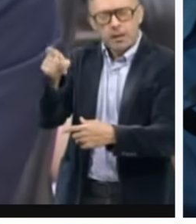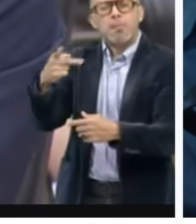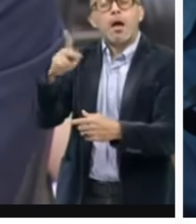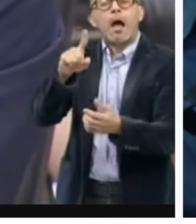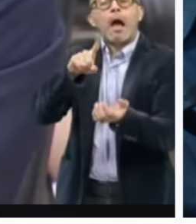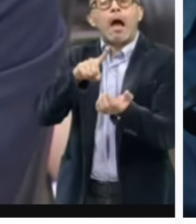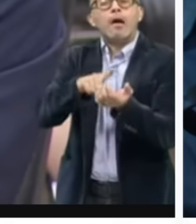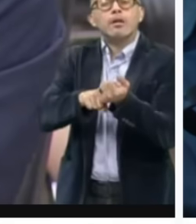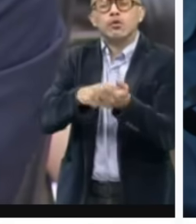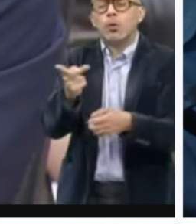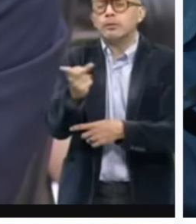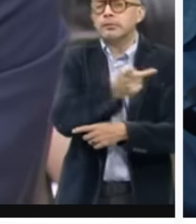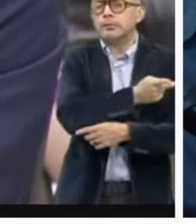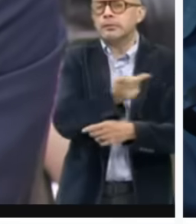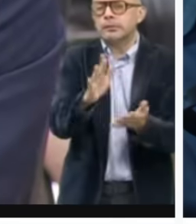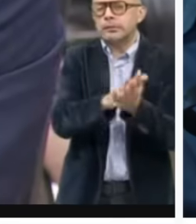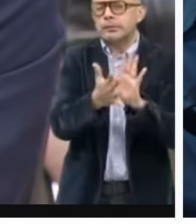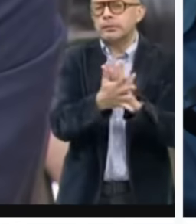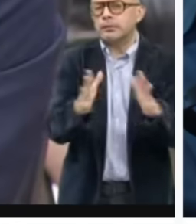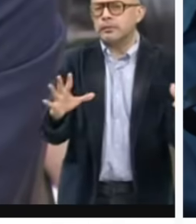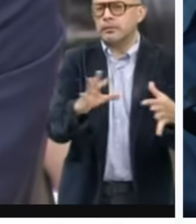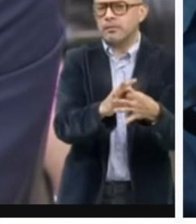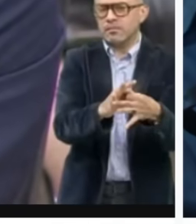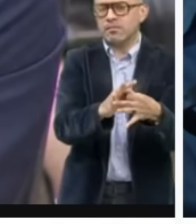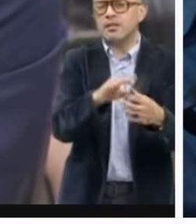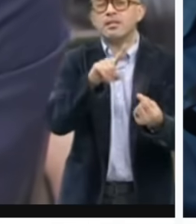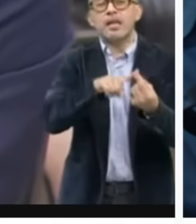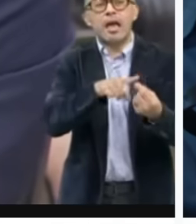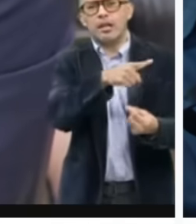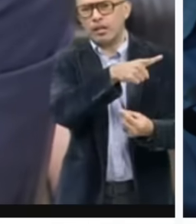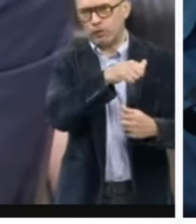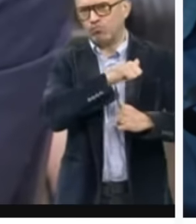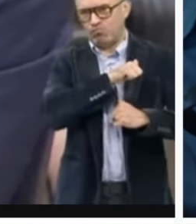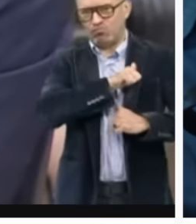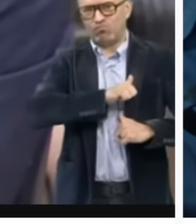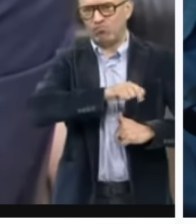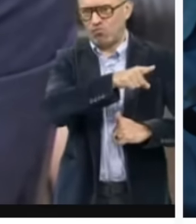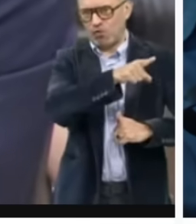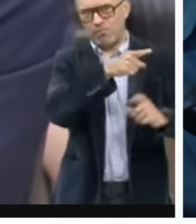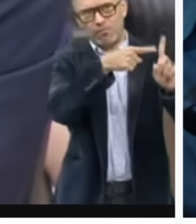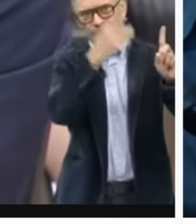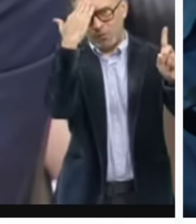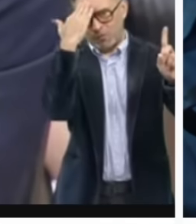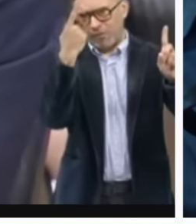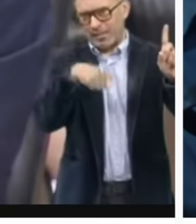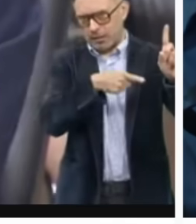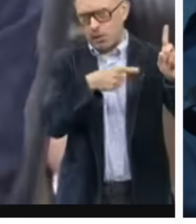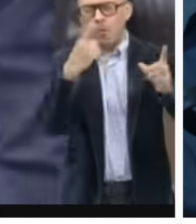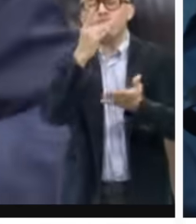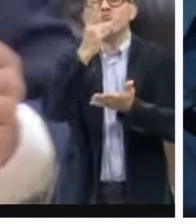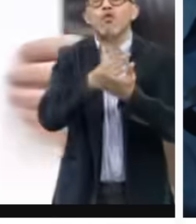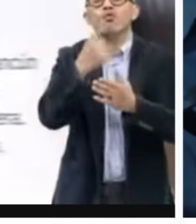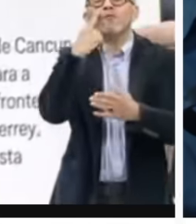y no sé qué tantas cosas más. Y es que hoy les ha dolido que Samuel García levantó la mano para ir